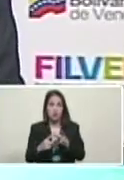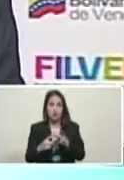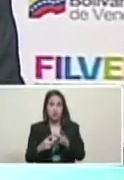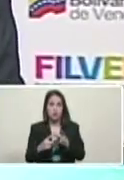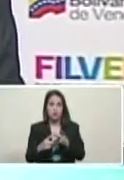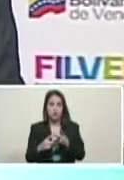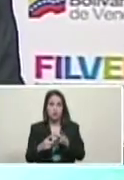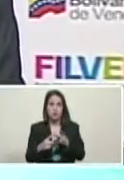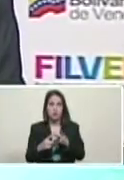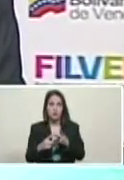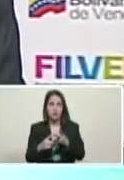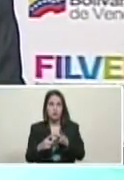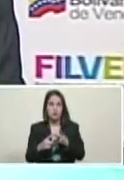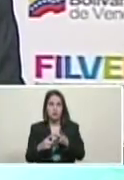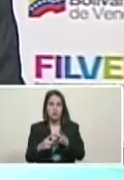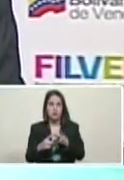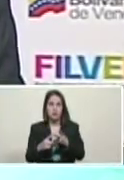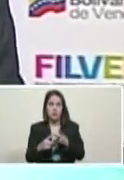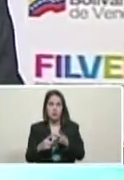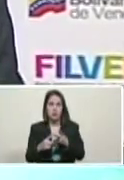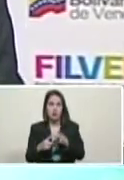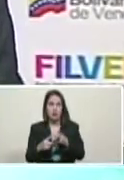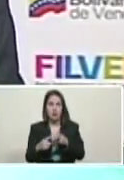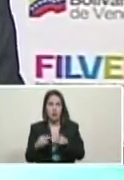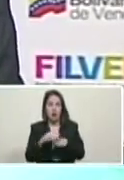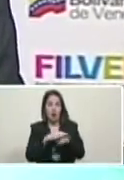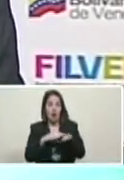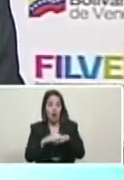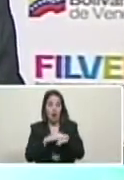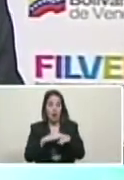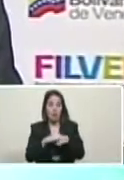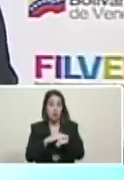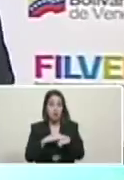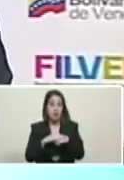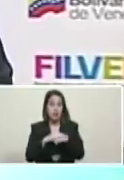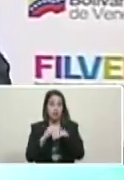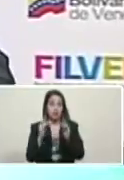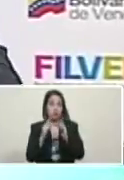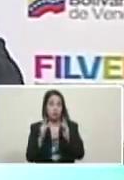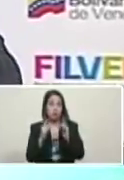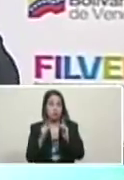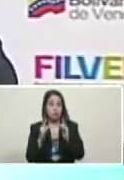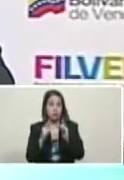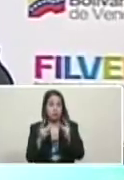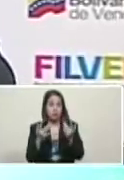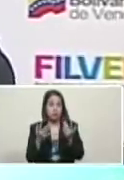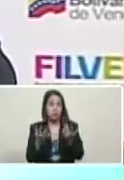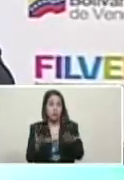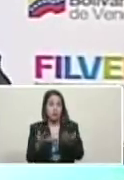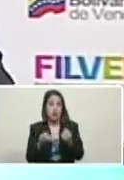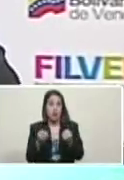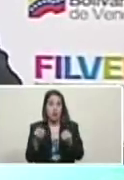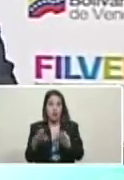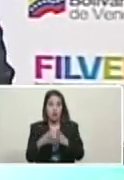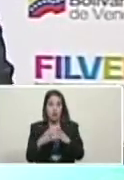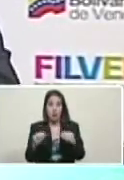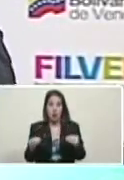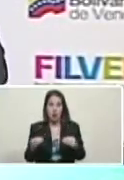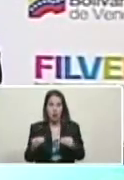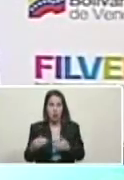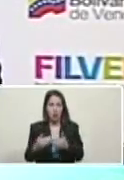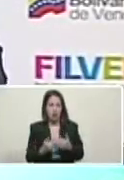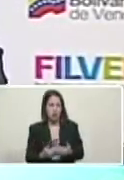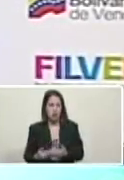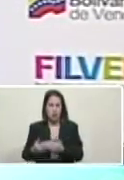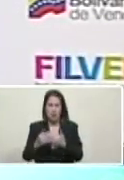edición de la colección Bicentenario, nosotros le entregamos a todos los estudiantes de primaria y secundaria